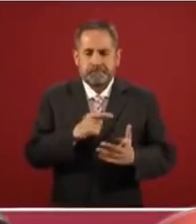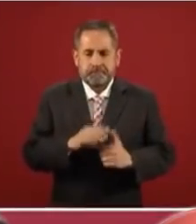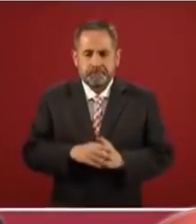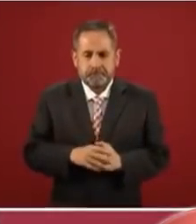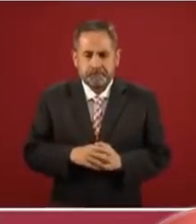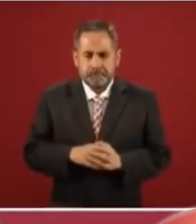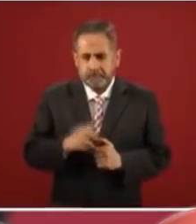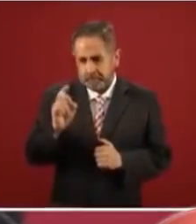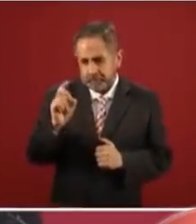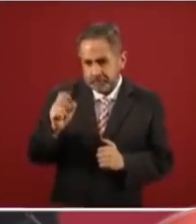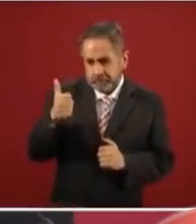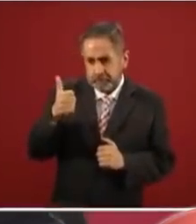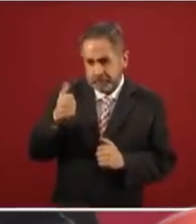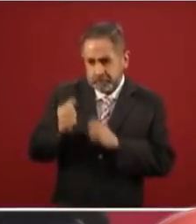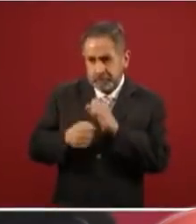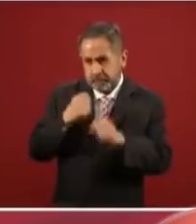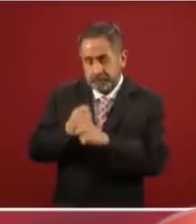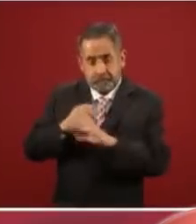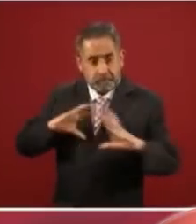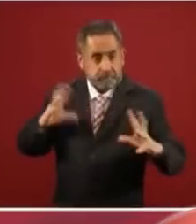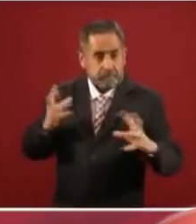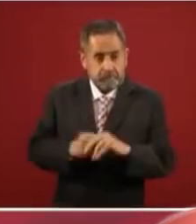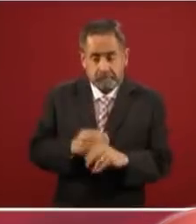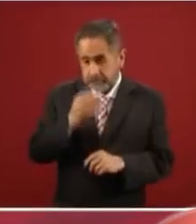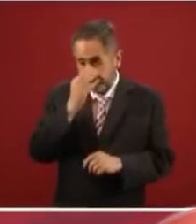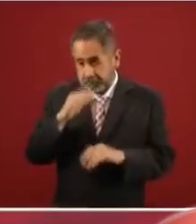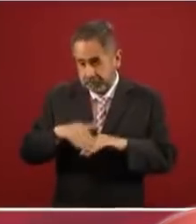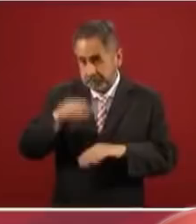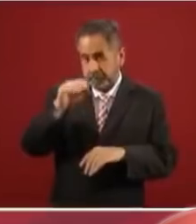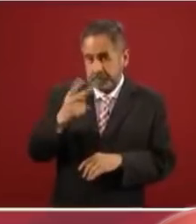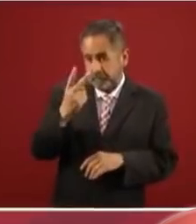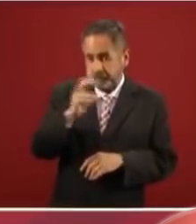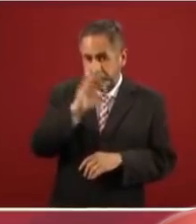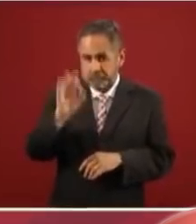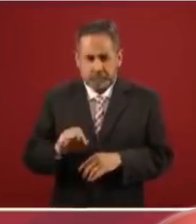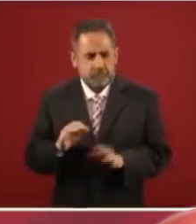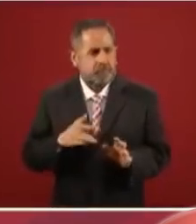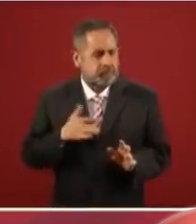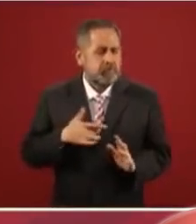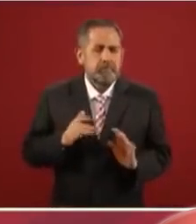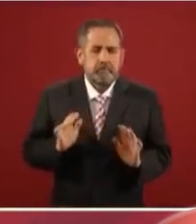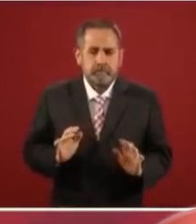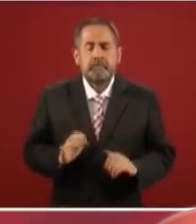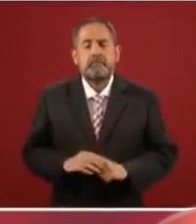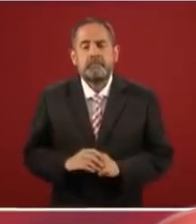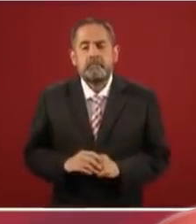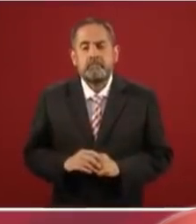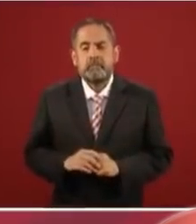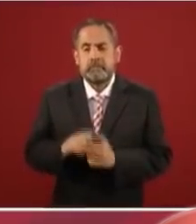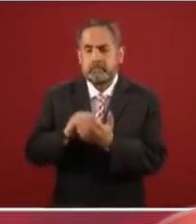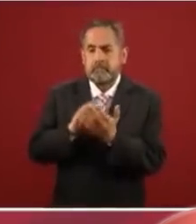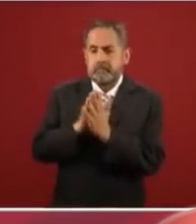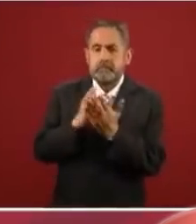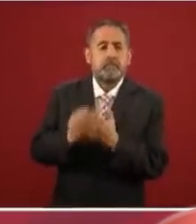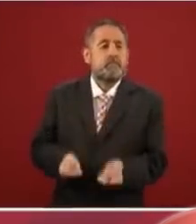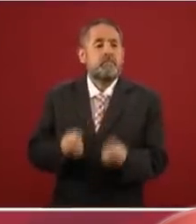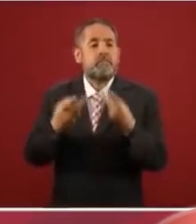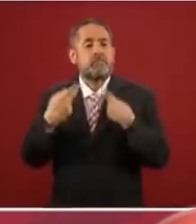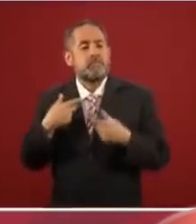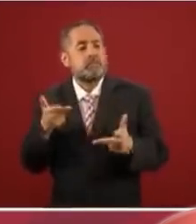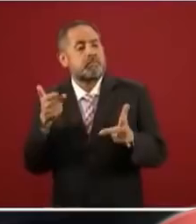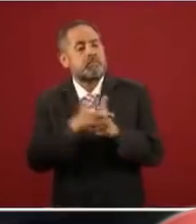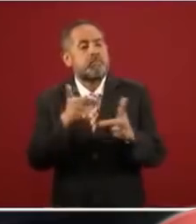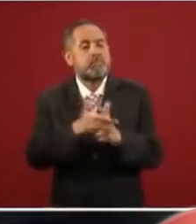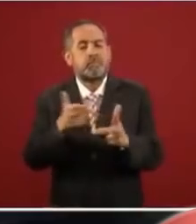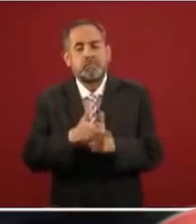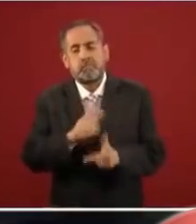en 36 años. Eso se mide. Podemos tener los datos de los homicidios